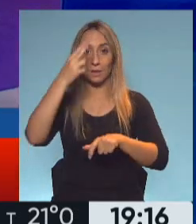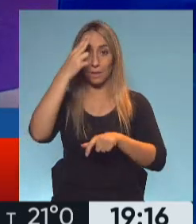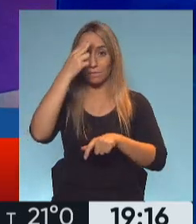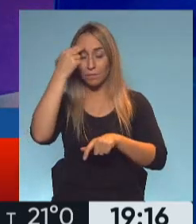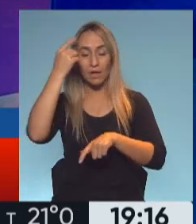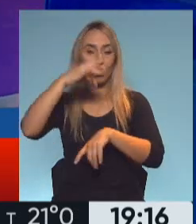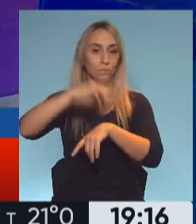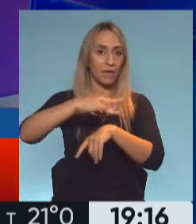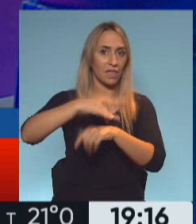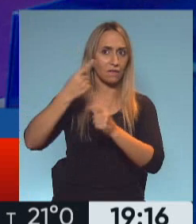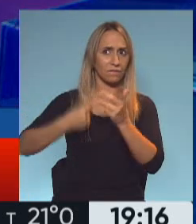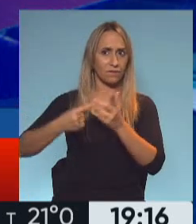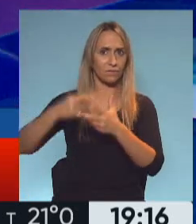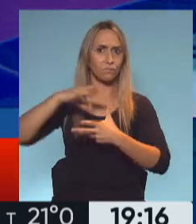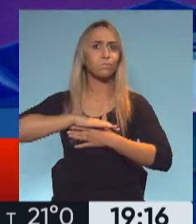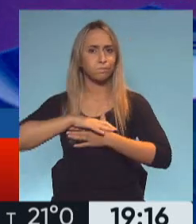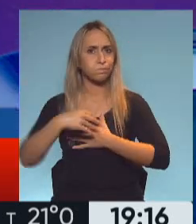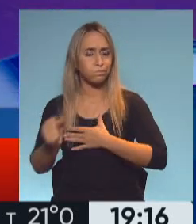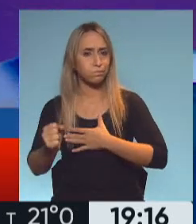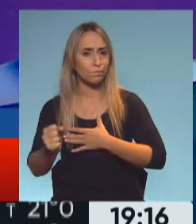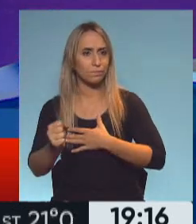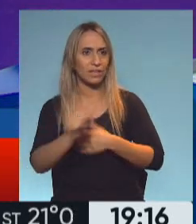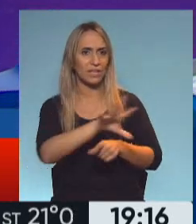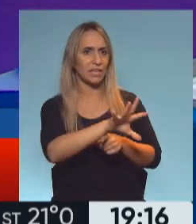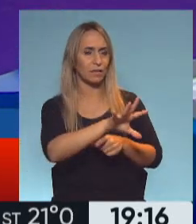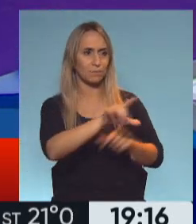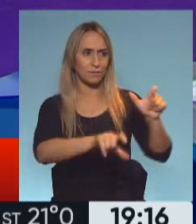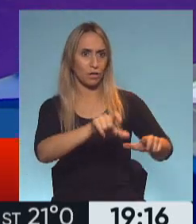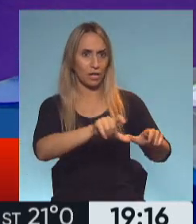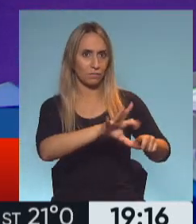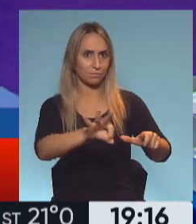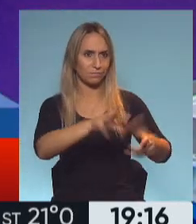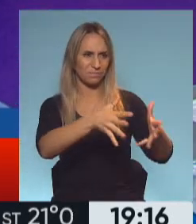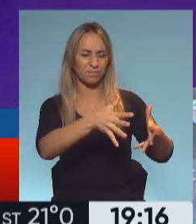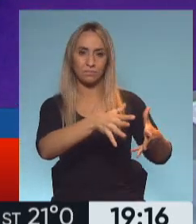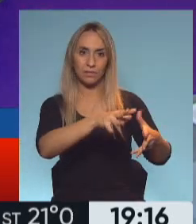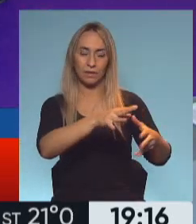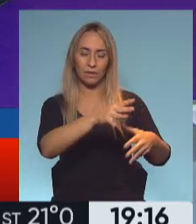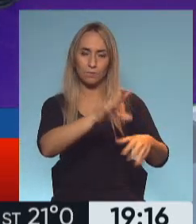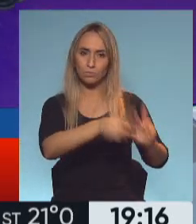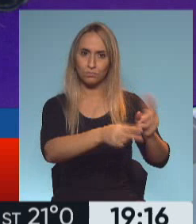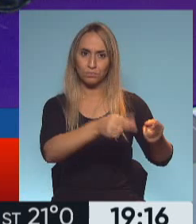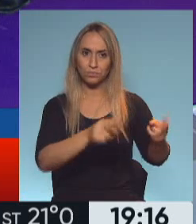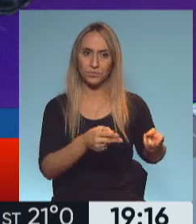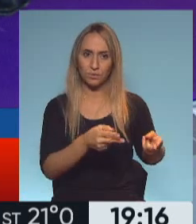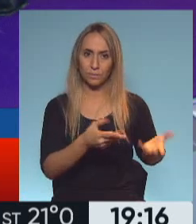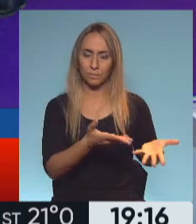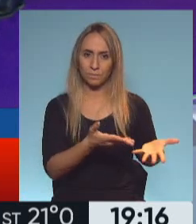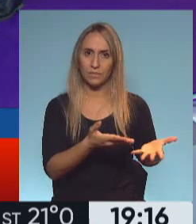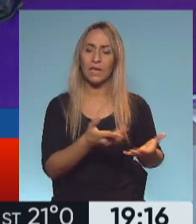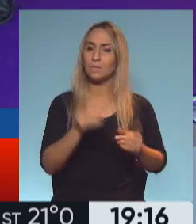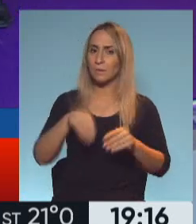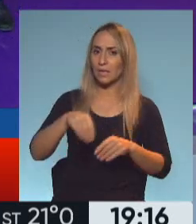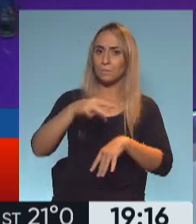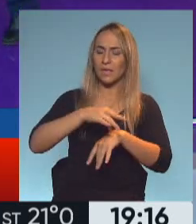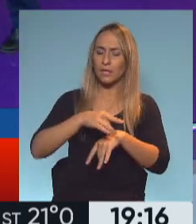sí. Y hay 500 fallecidos claro. del personal de salud, claro. Y que el personal de salud no ha parado en todo el año. Claro, pasemos a una